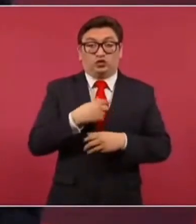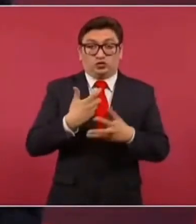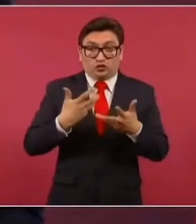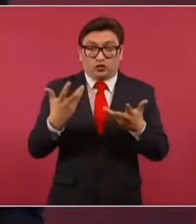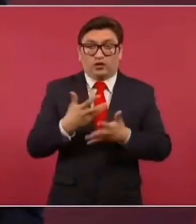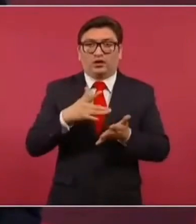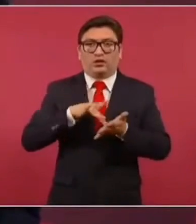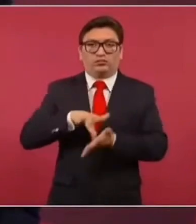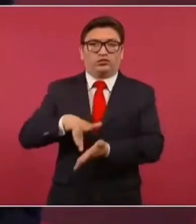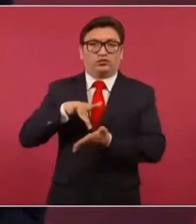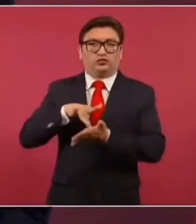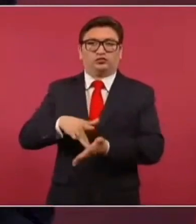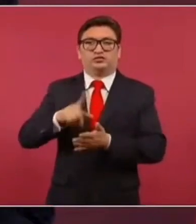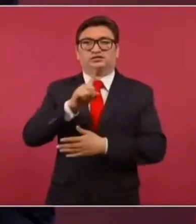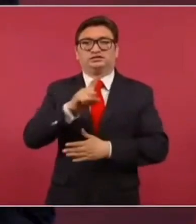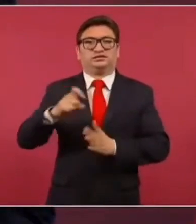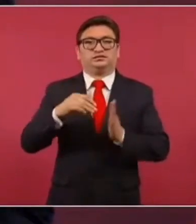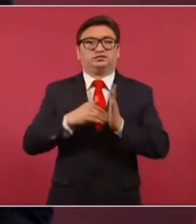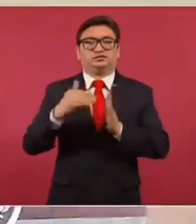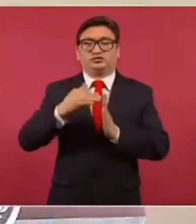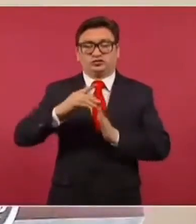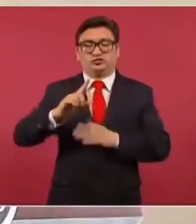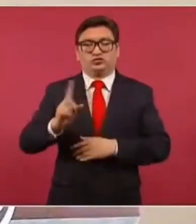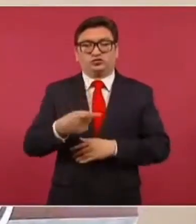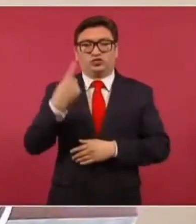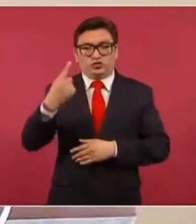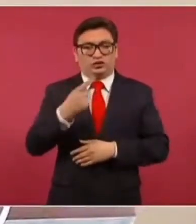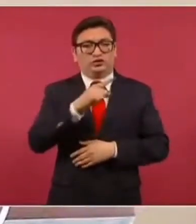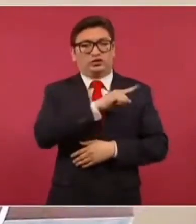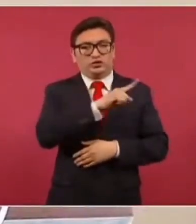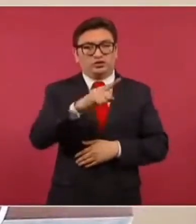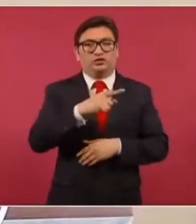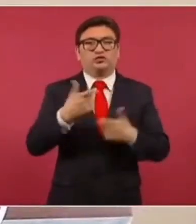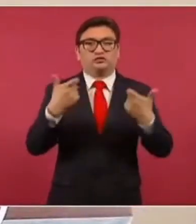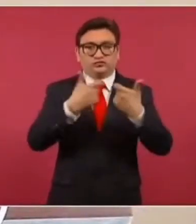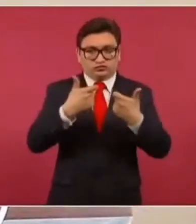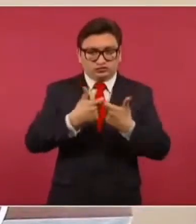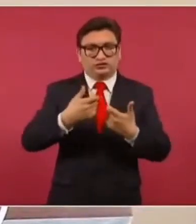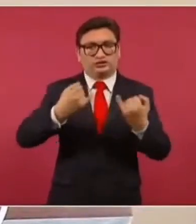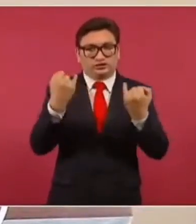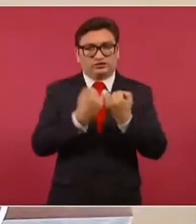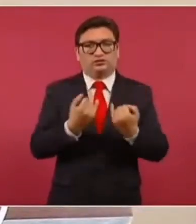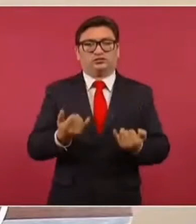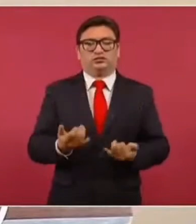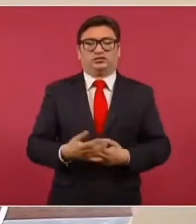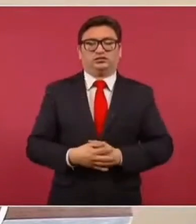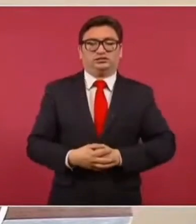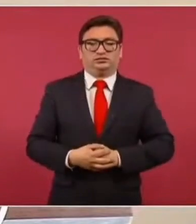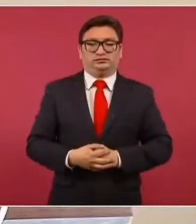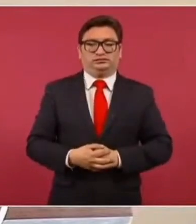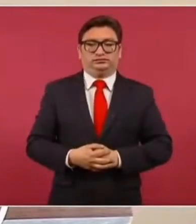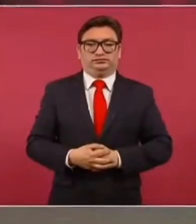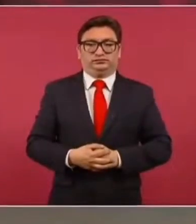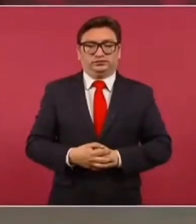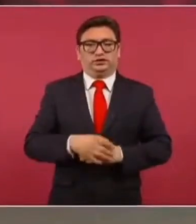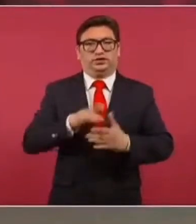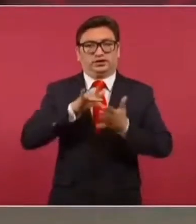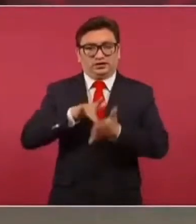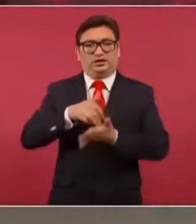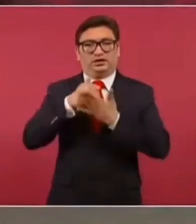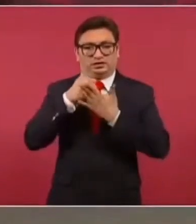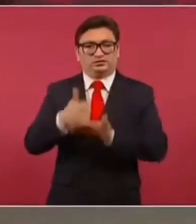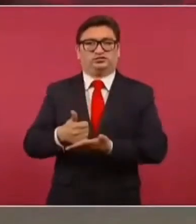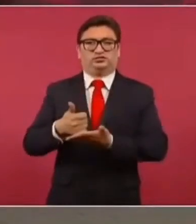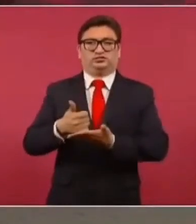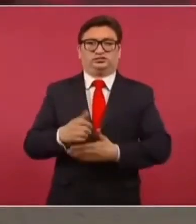estamos destinando 100 millones de dólares, pónganle ustedes, ayuden.